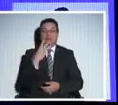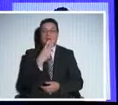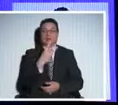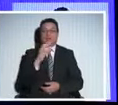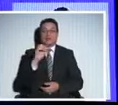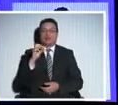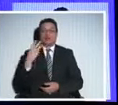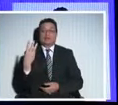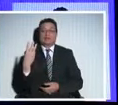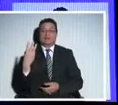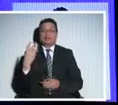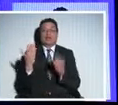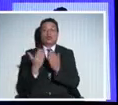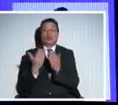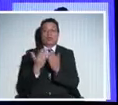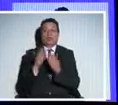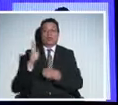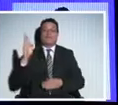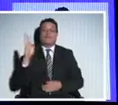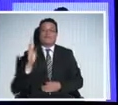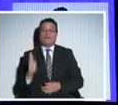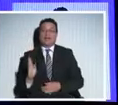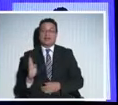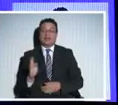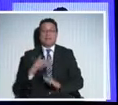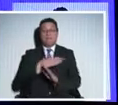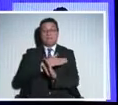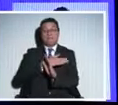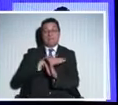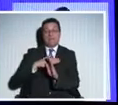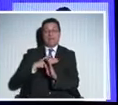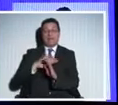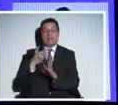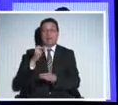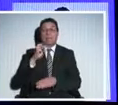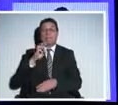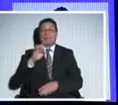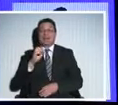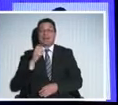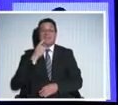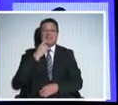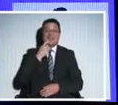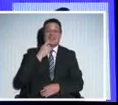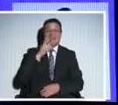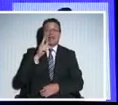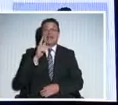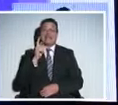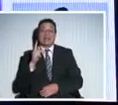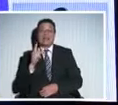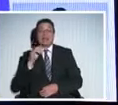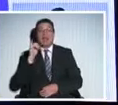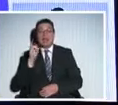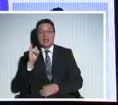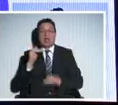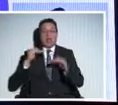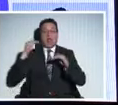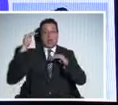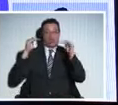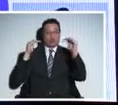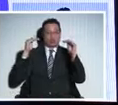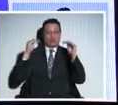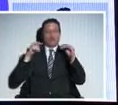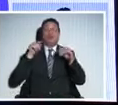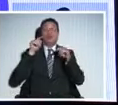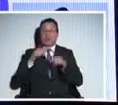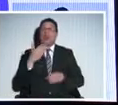1.532.303 estudiantes de enseñanza básica, media, pre-kinder, kinder y adultos. Asimismo, hace